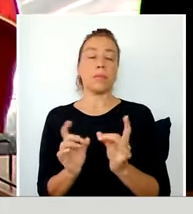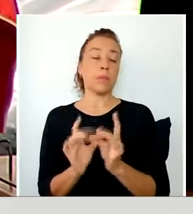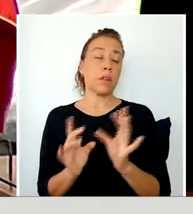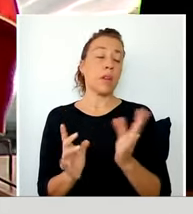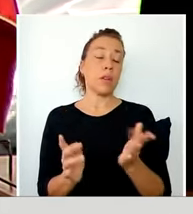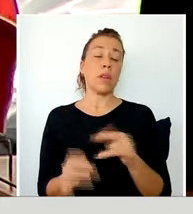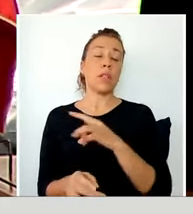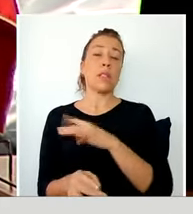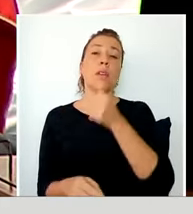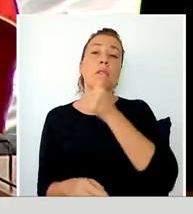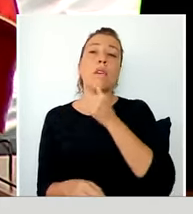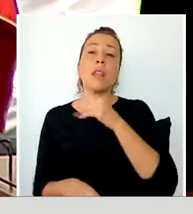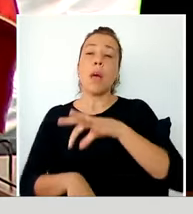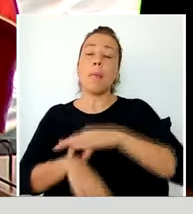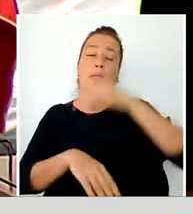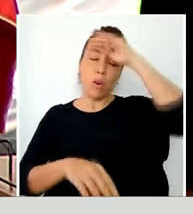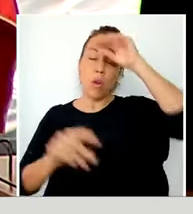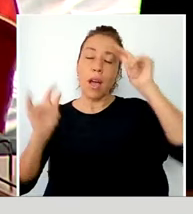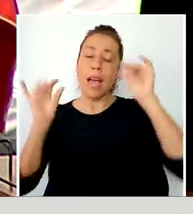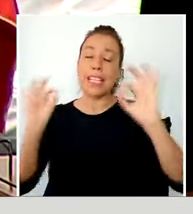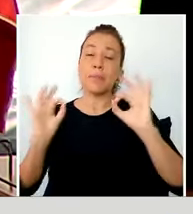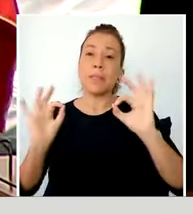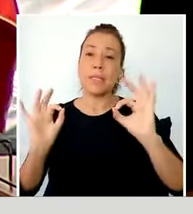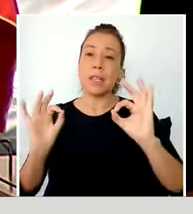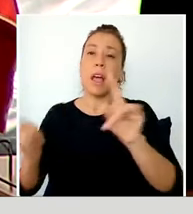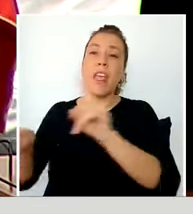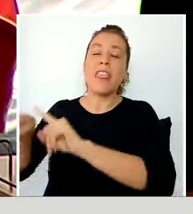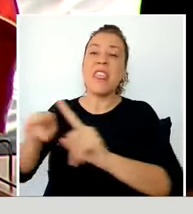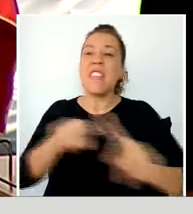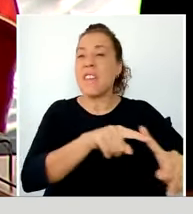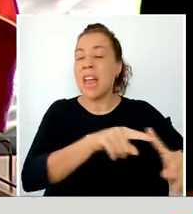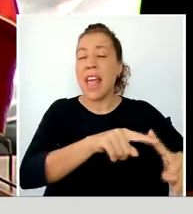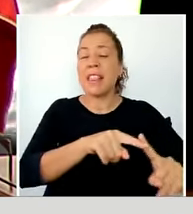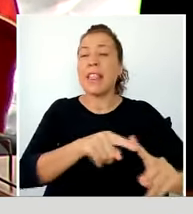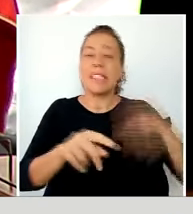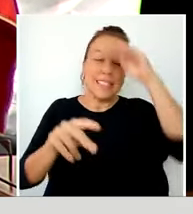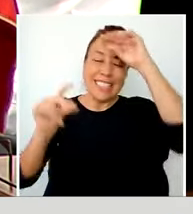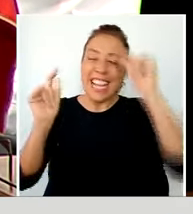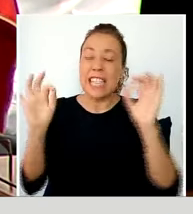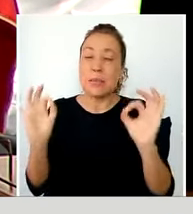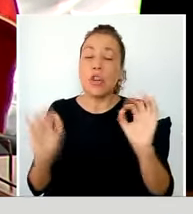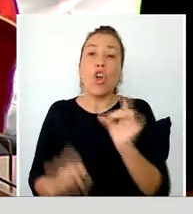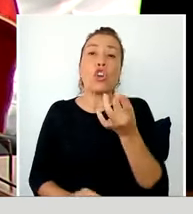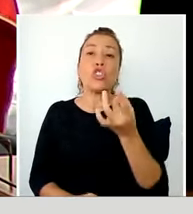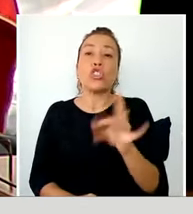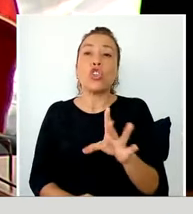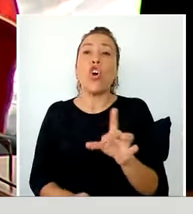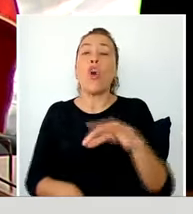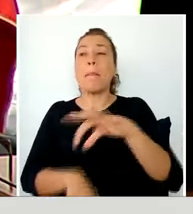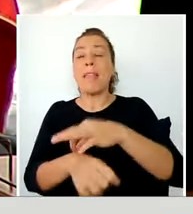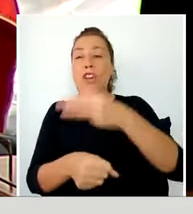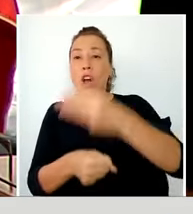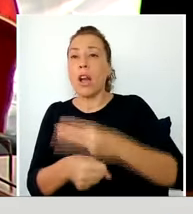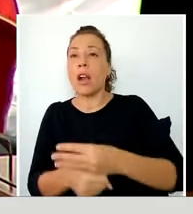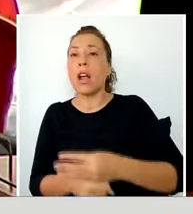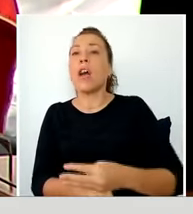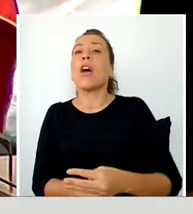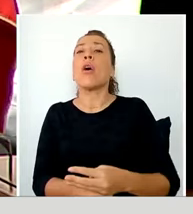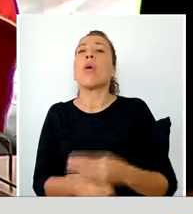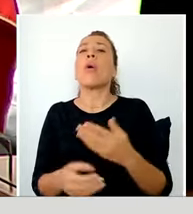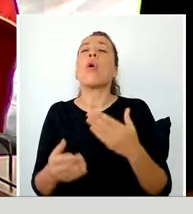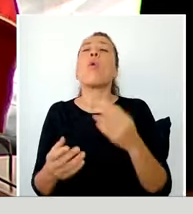especialistas médicos en las más diversas especialidades no solo en el caso de girar y sabe igual y Por dónde pasa la solución